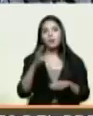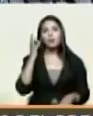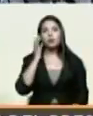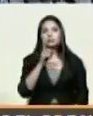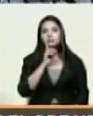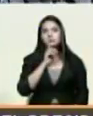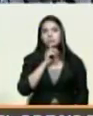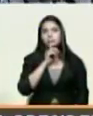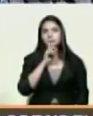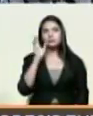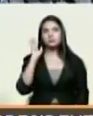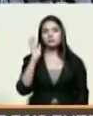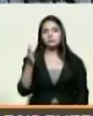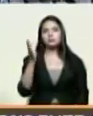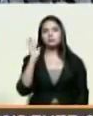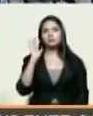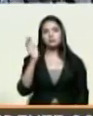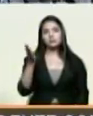hablaba, lo único que hacía era así.